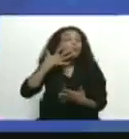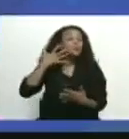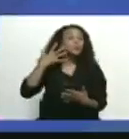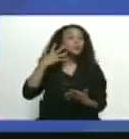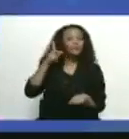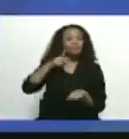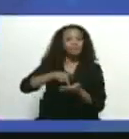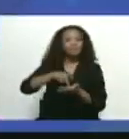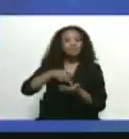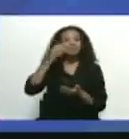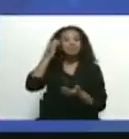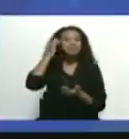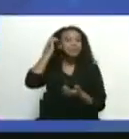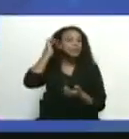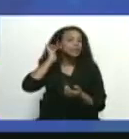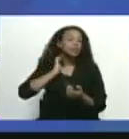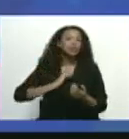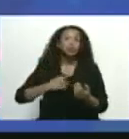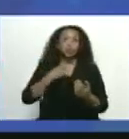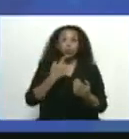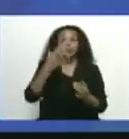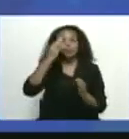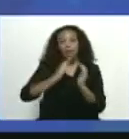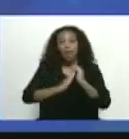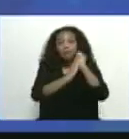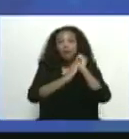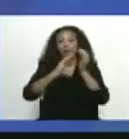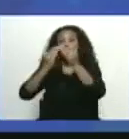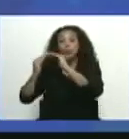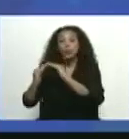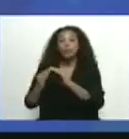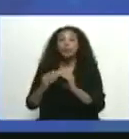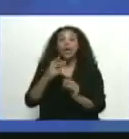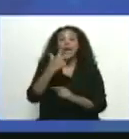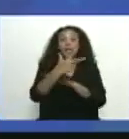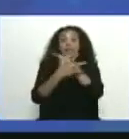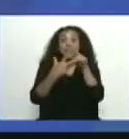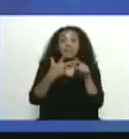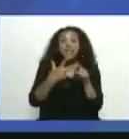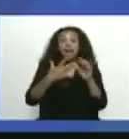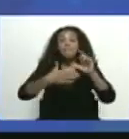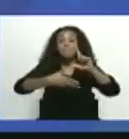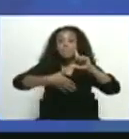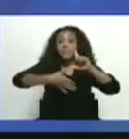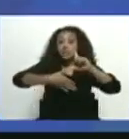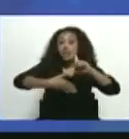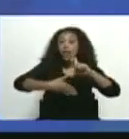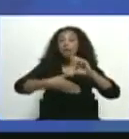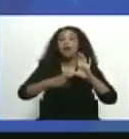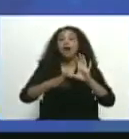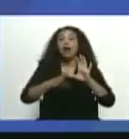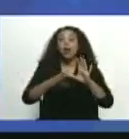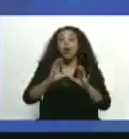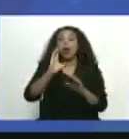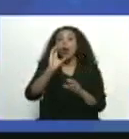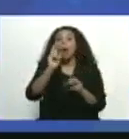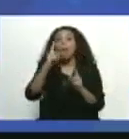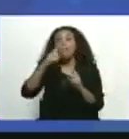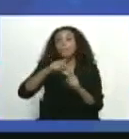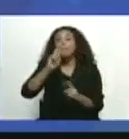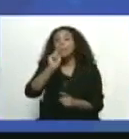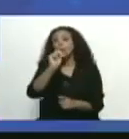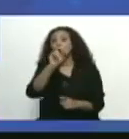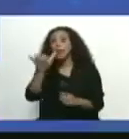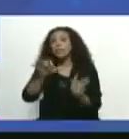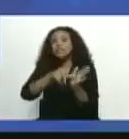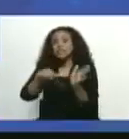aquí. Soy jefa de comunidad del sector 3 Bicentenario de la parroquia Punta Cardón. Bueno,